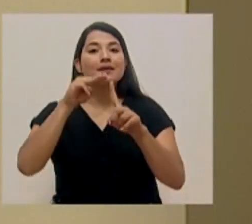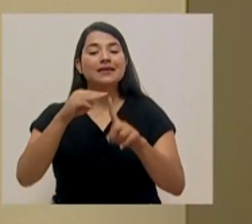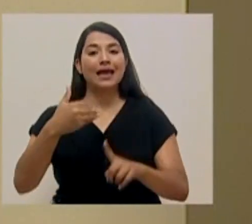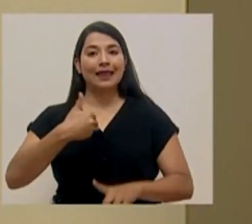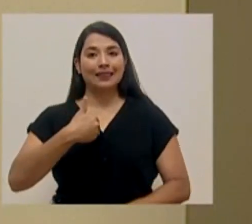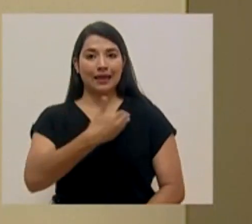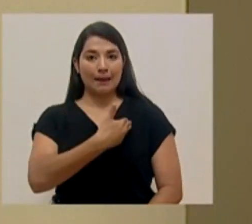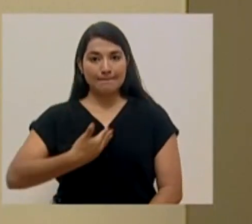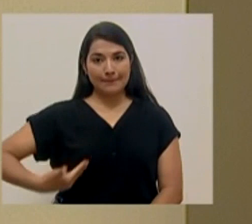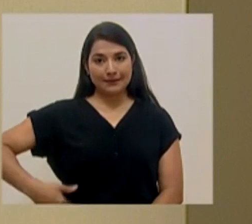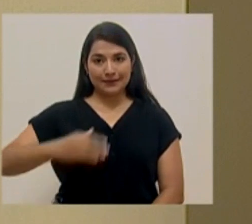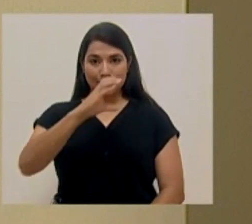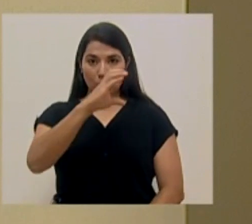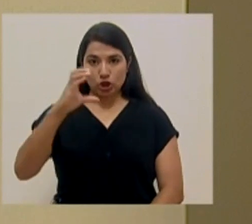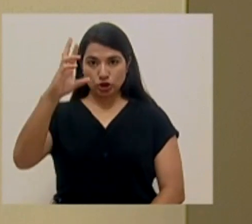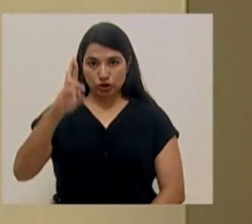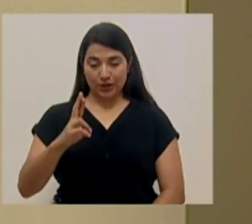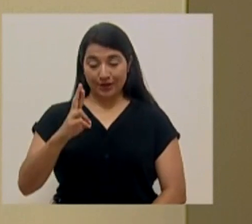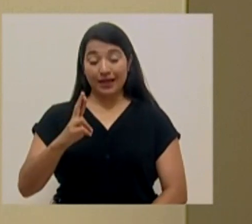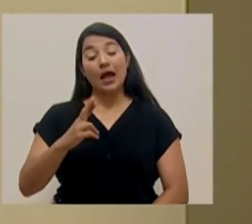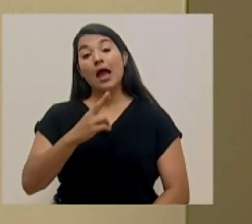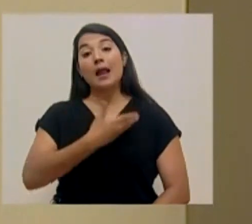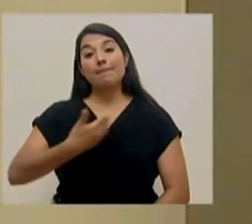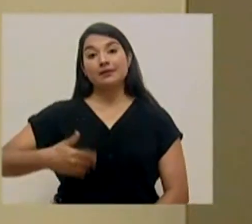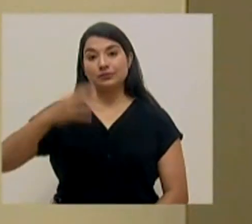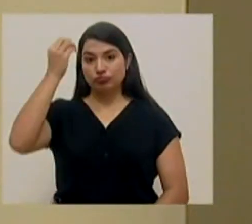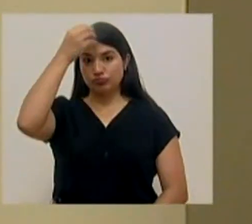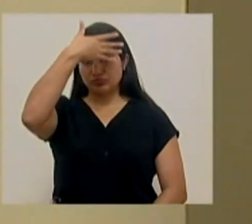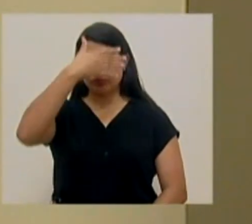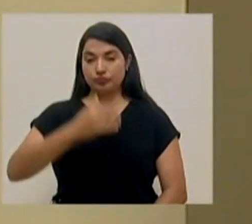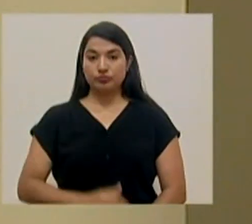señor presidente de la República, señor Carlos Alvarado Quesada.